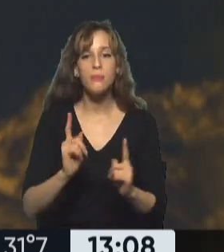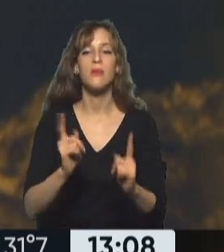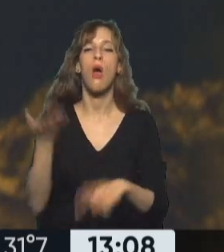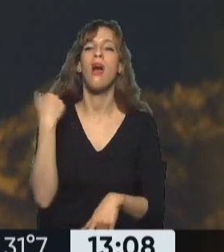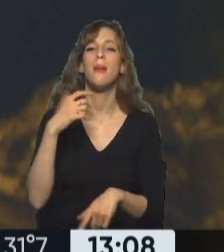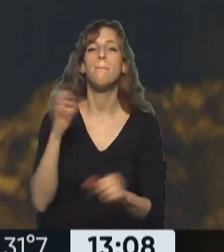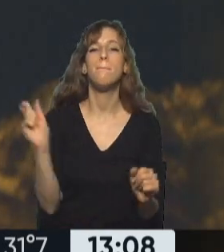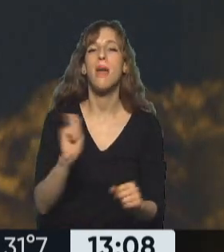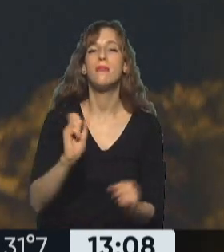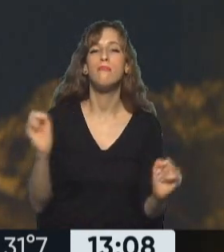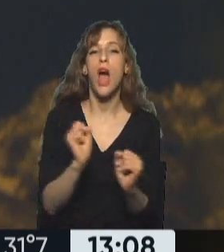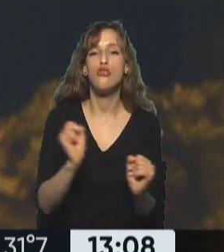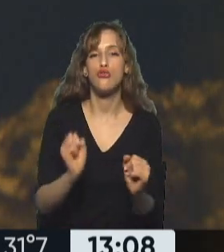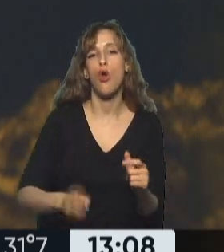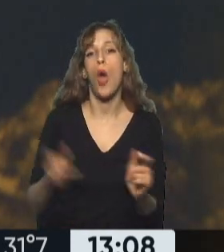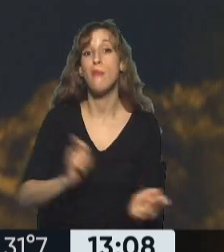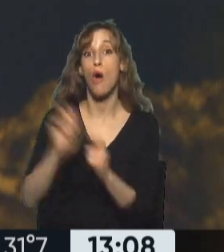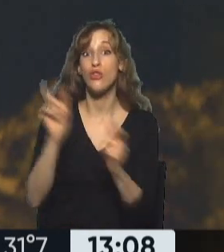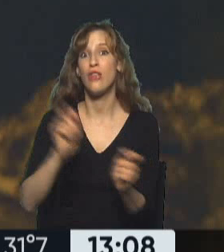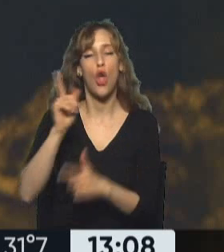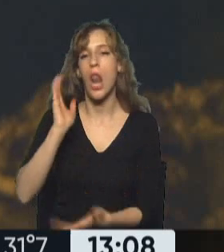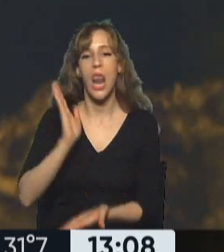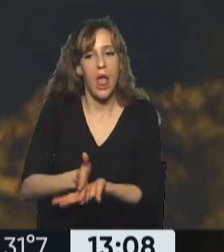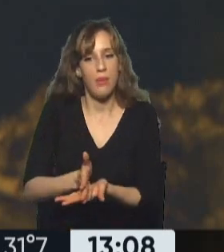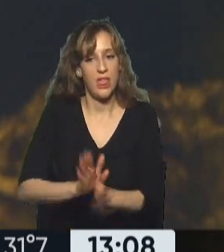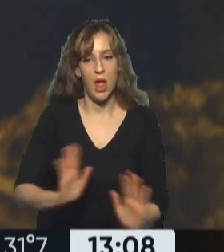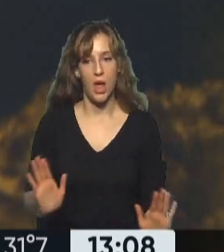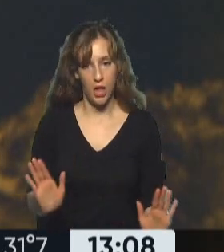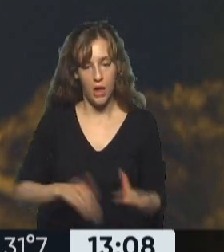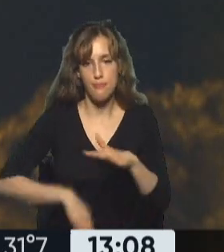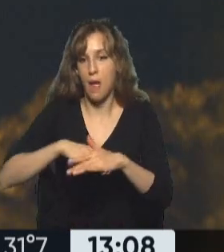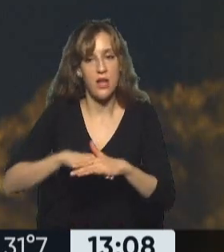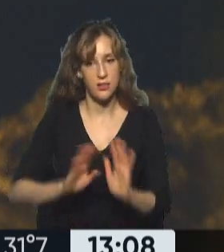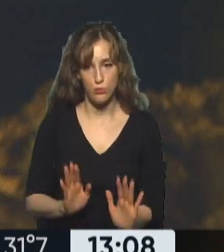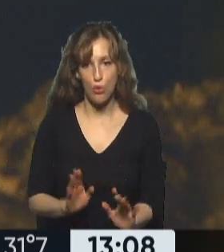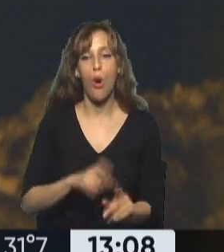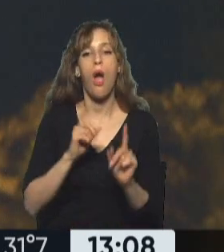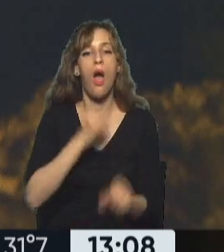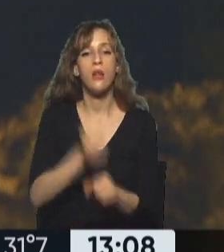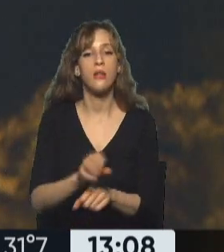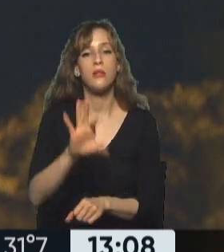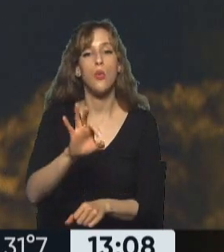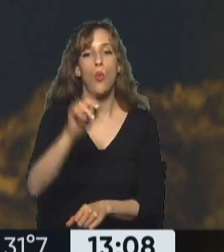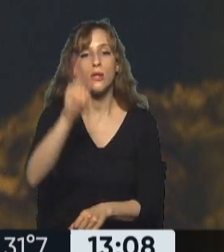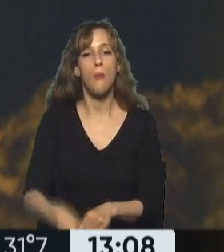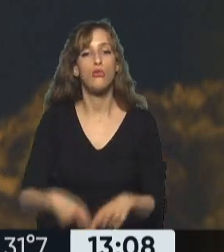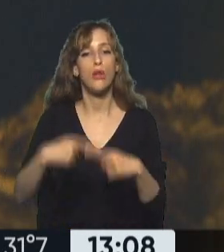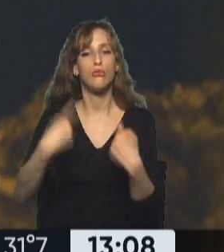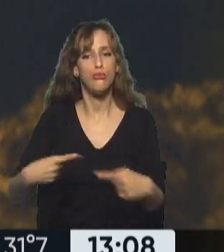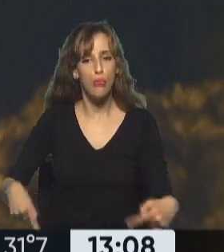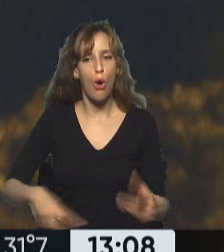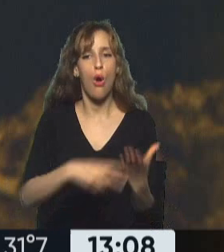exportación y luego se estableció un límite que fijó hasta el 50% de las cantidades exportadas respecto